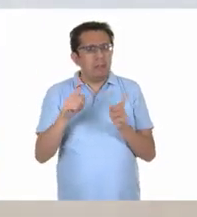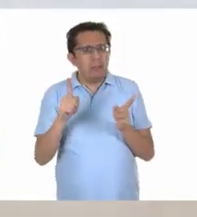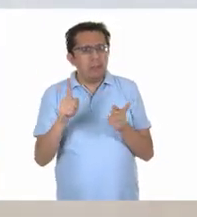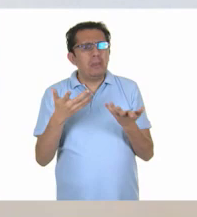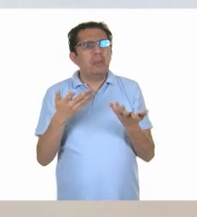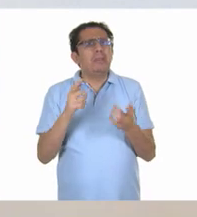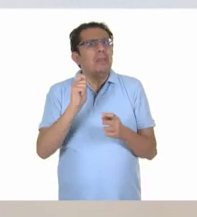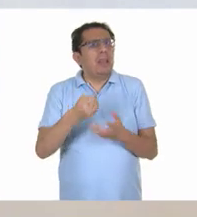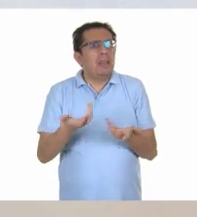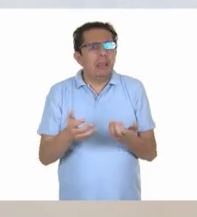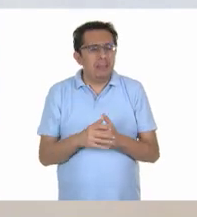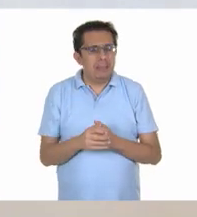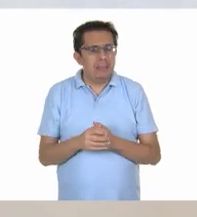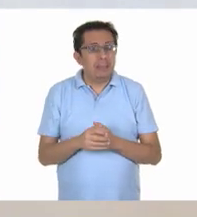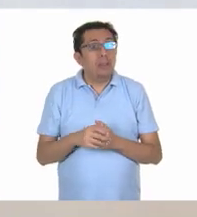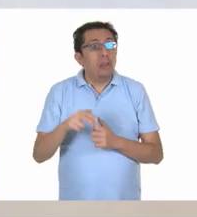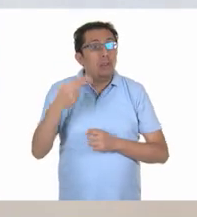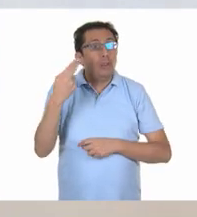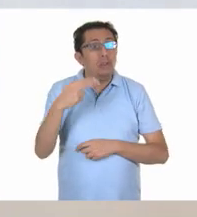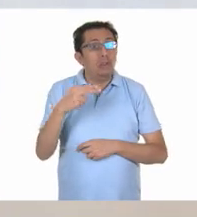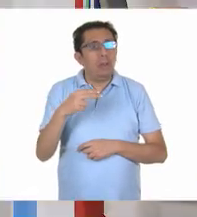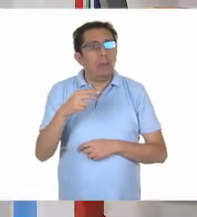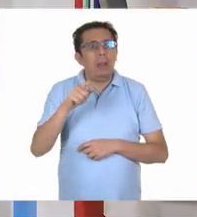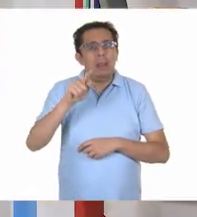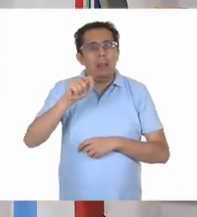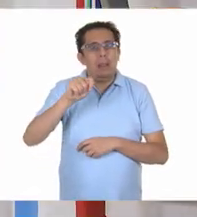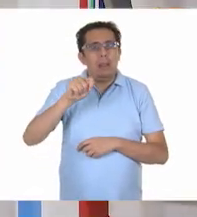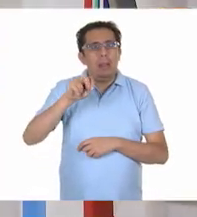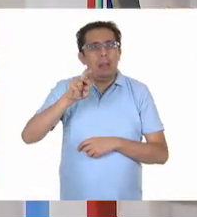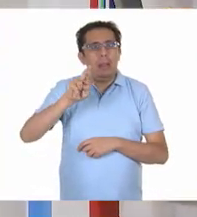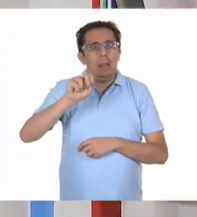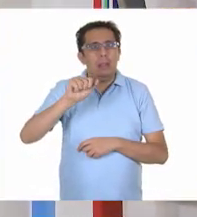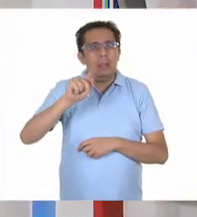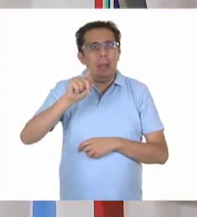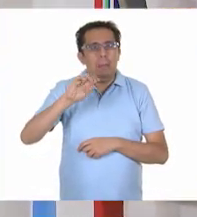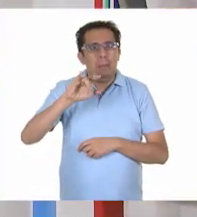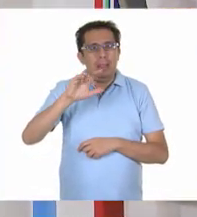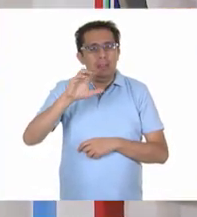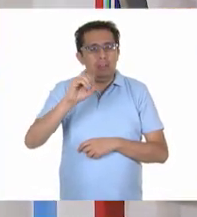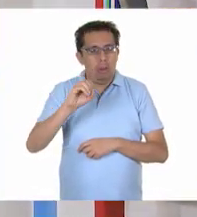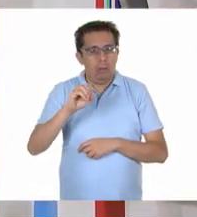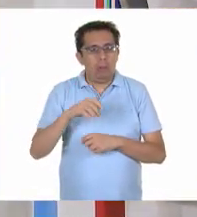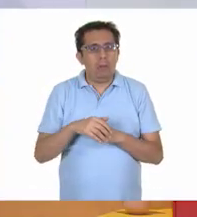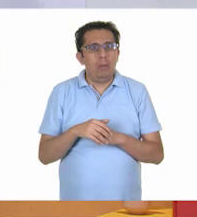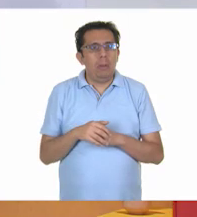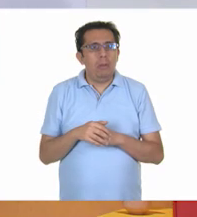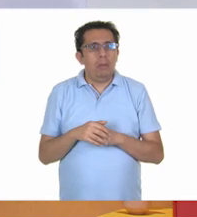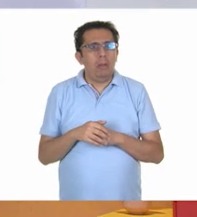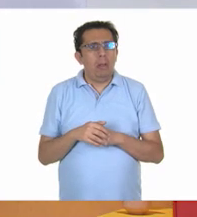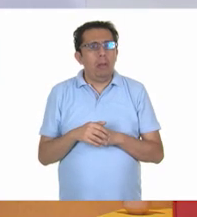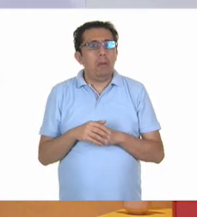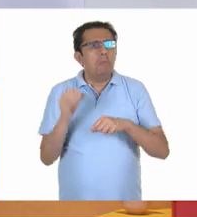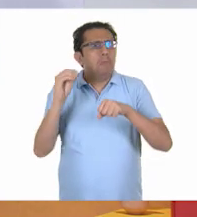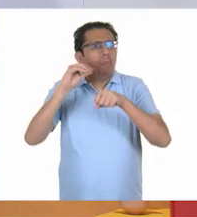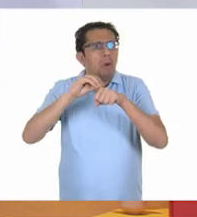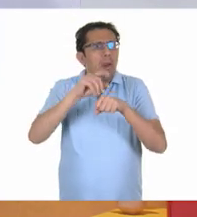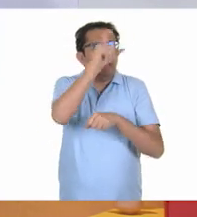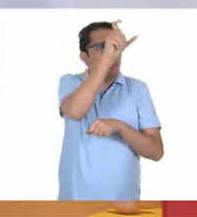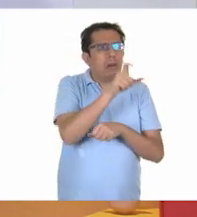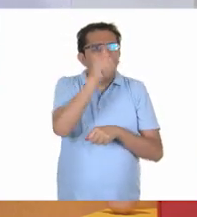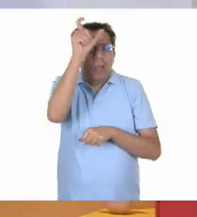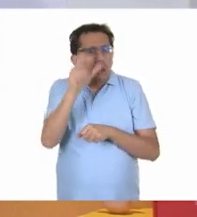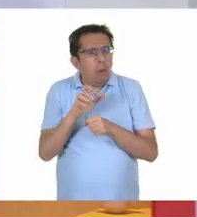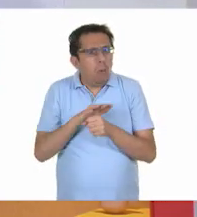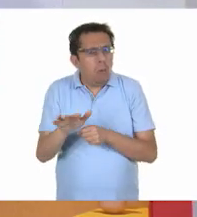pero ¿qué es? Se llama trapecio. Trapecio. ¿Y lo ponemos en dónde, Ale?